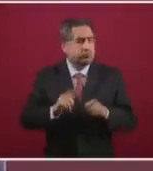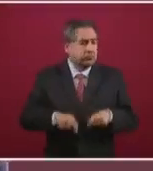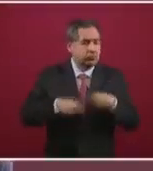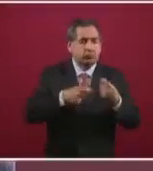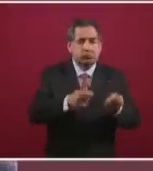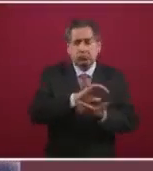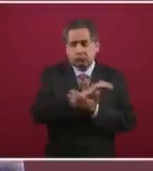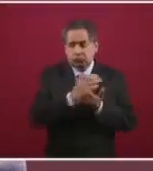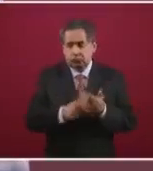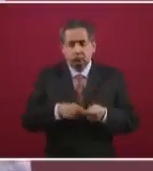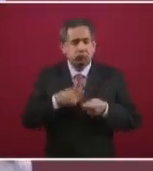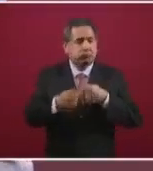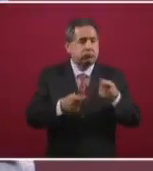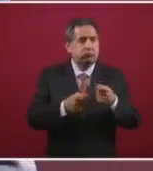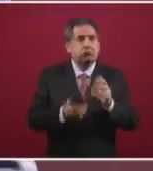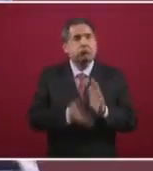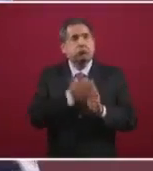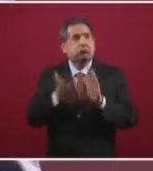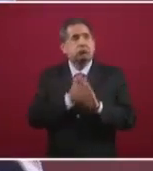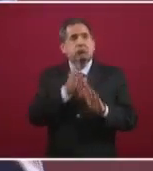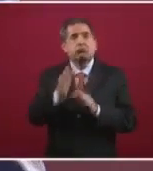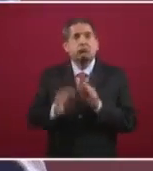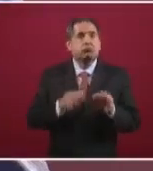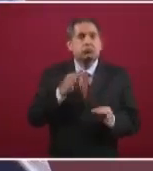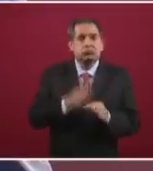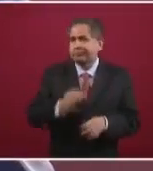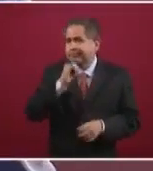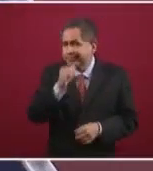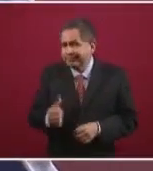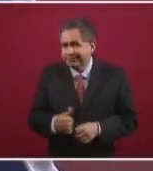contratados que quedaron inconclusos?